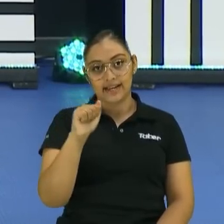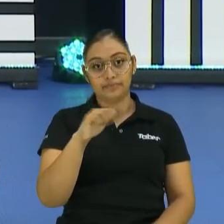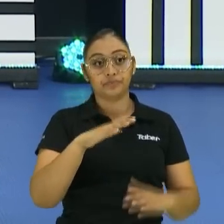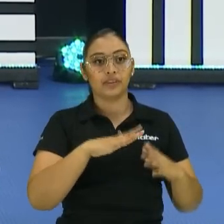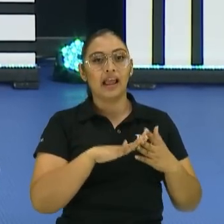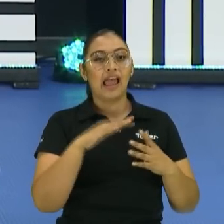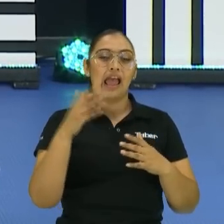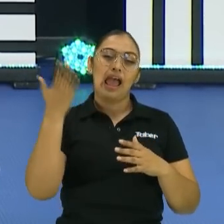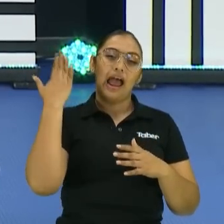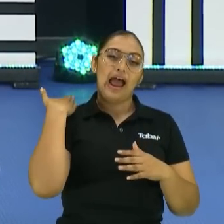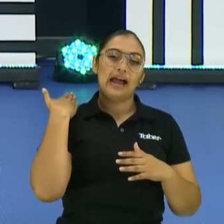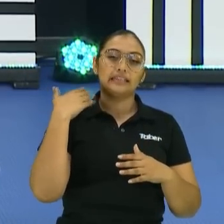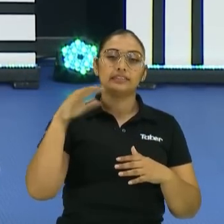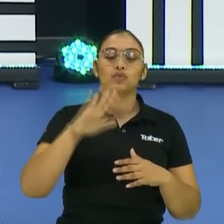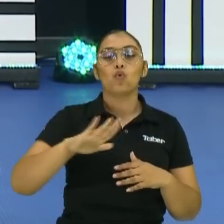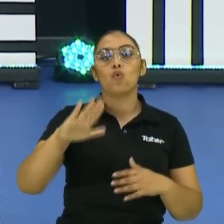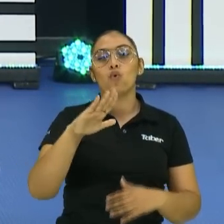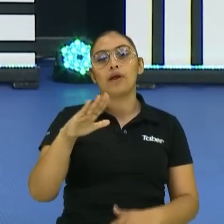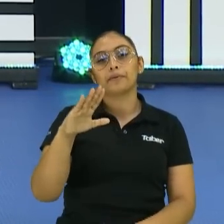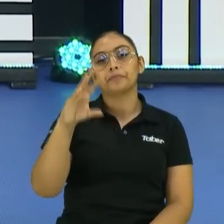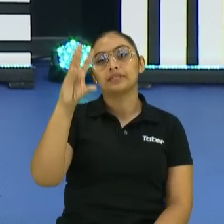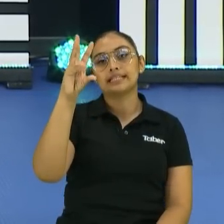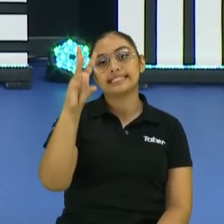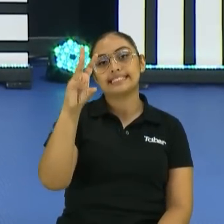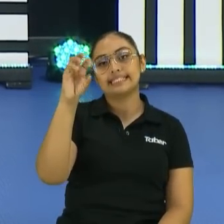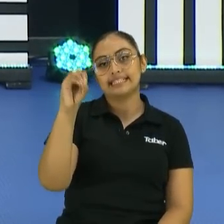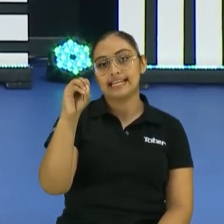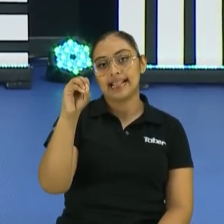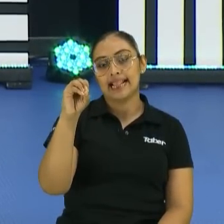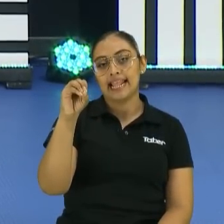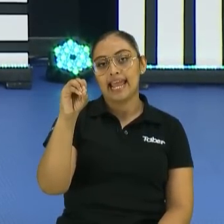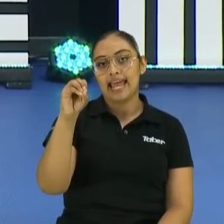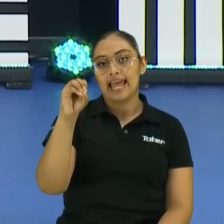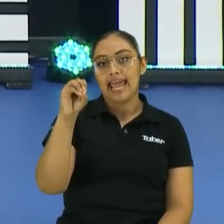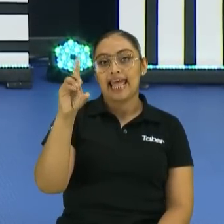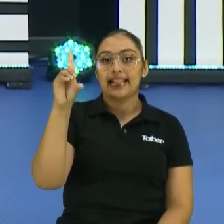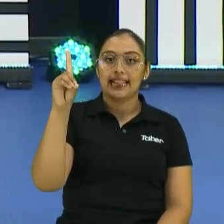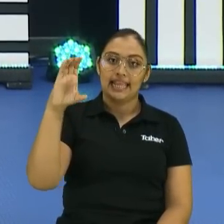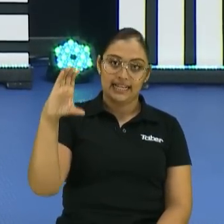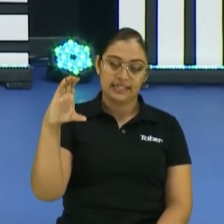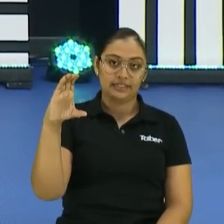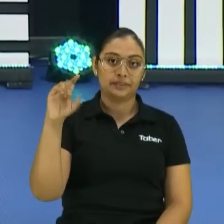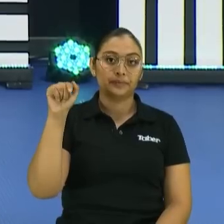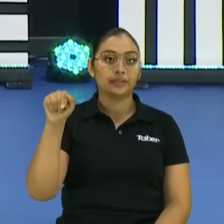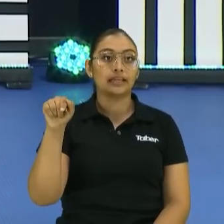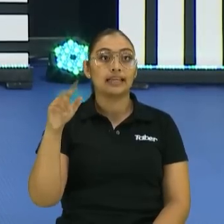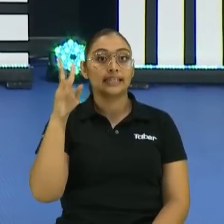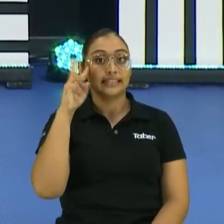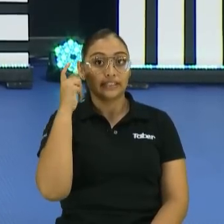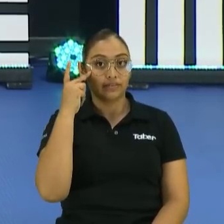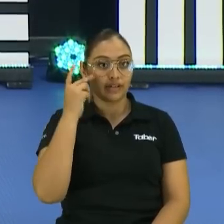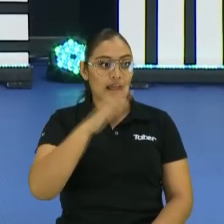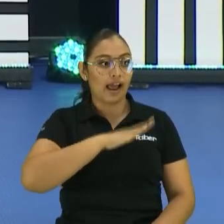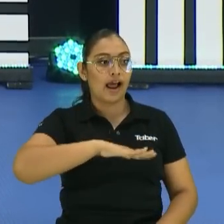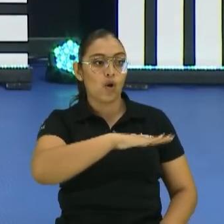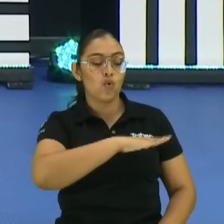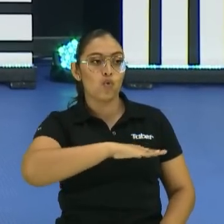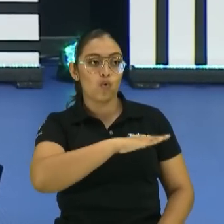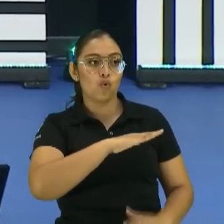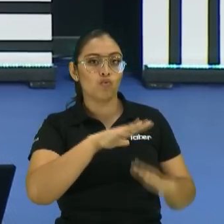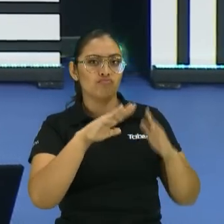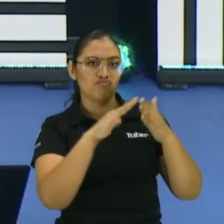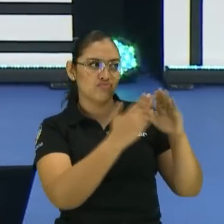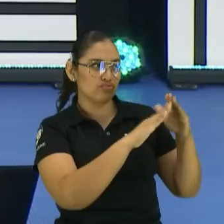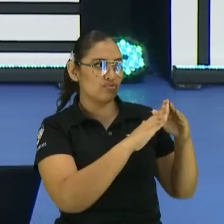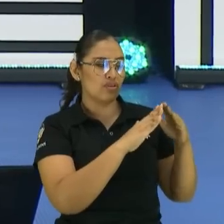60 después de Cristo según lo que dicen los conocedores y les hablaba el otro día que lo dice a Era una ciudad próspera Cómo era la odisea una ciudad